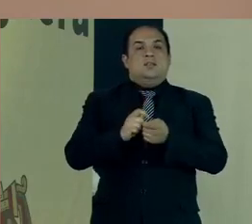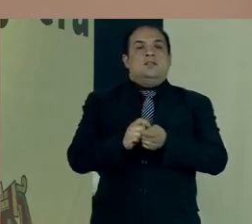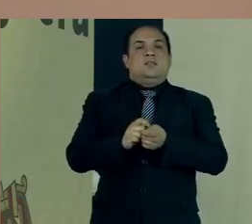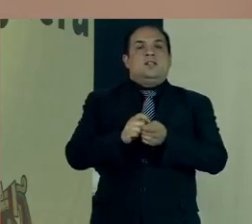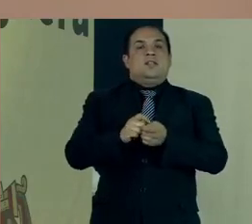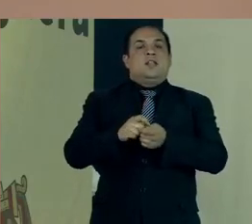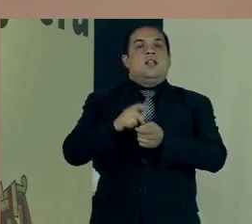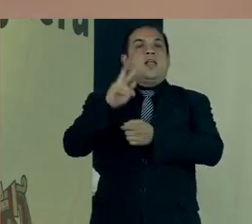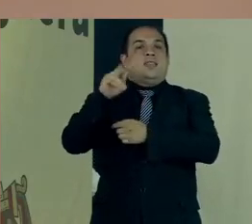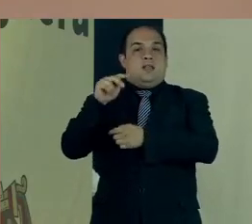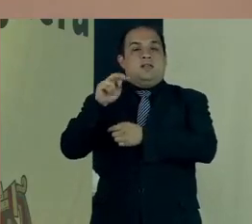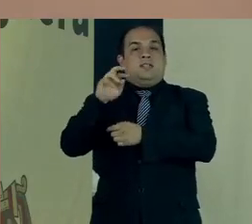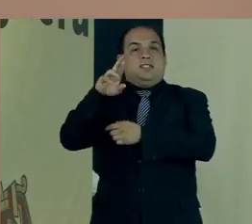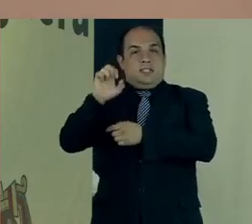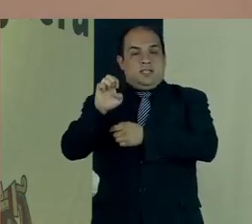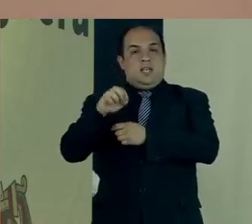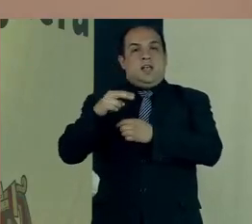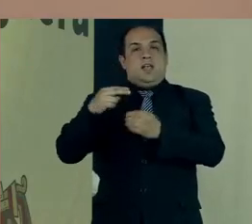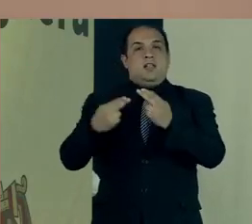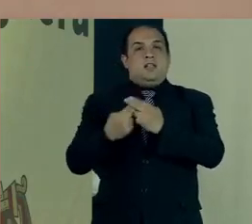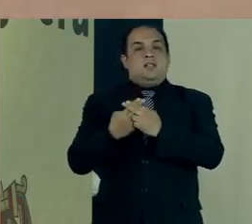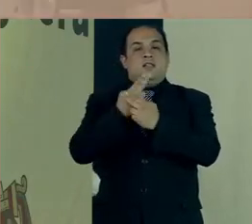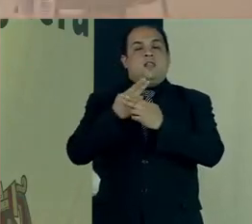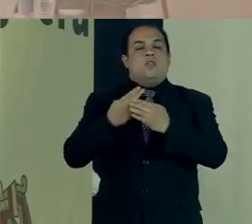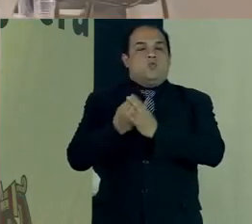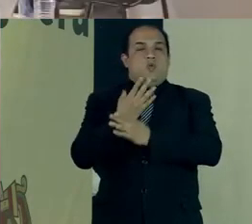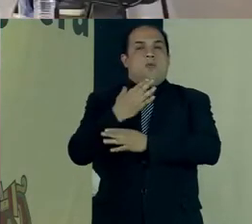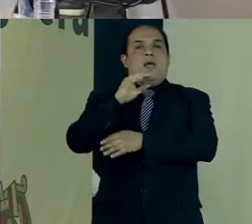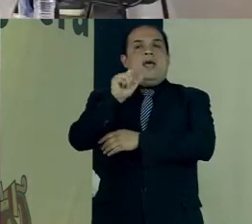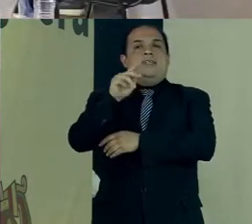amsterdam de la cual es co guionista